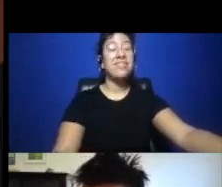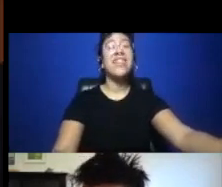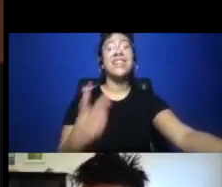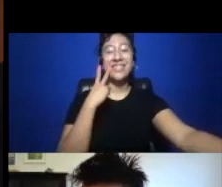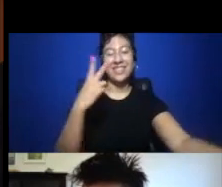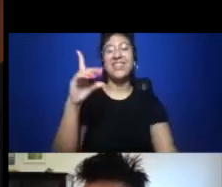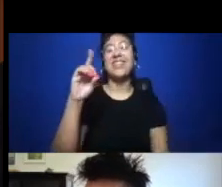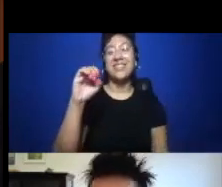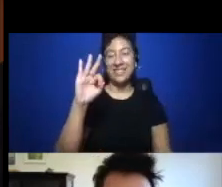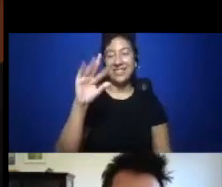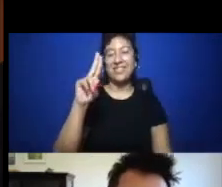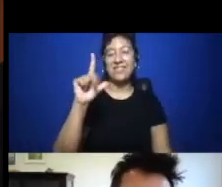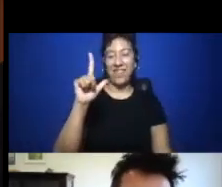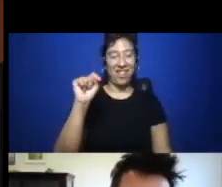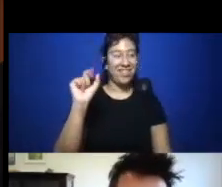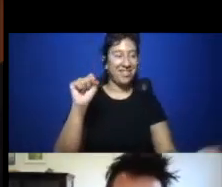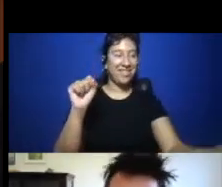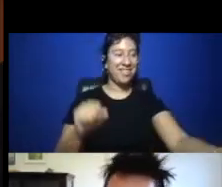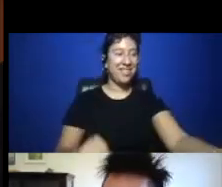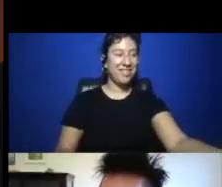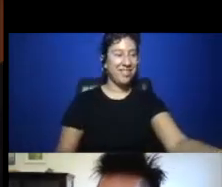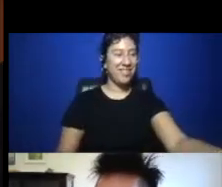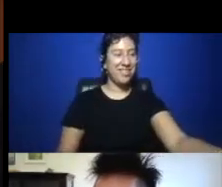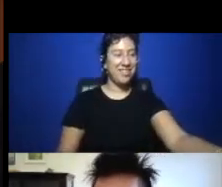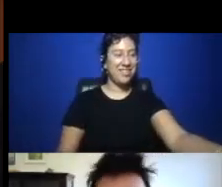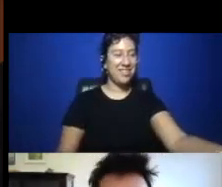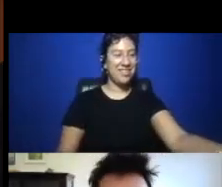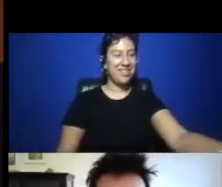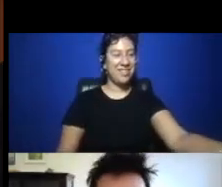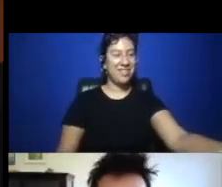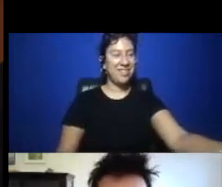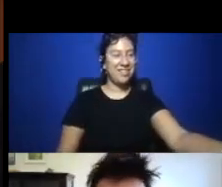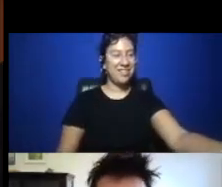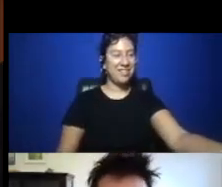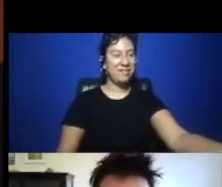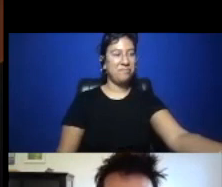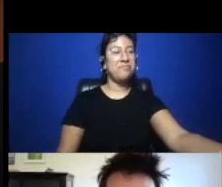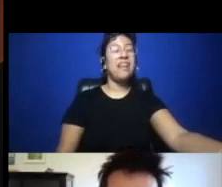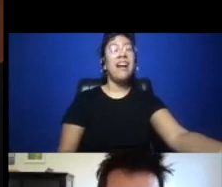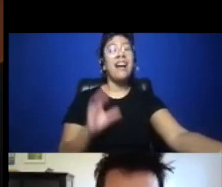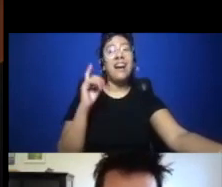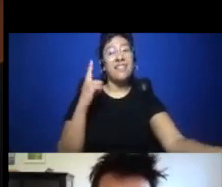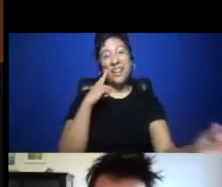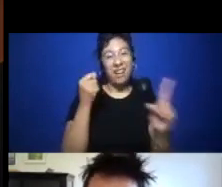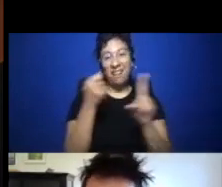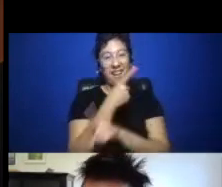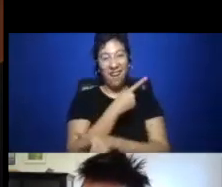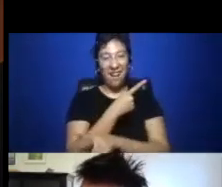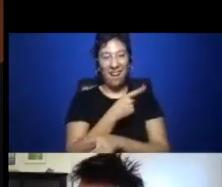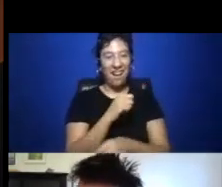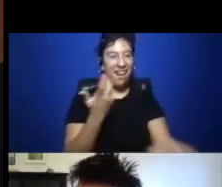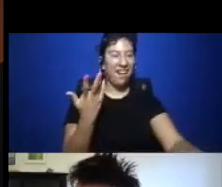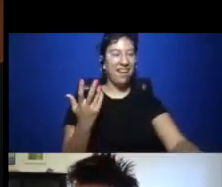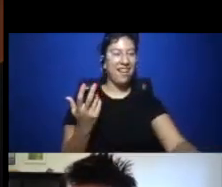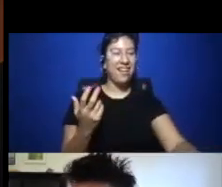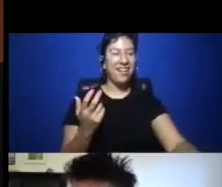181. Me gusta default. No puedo decir que estas no sean familiares como nosotros. O